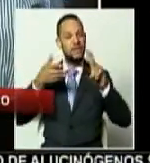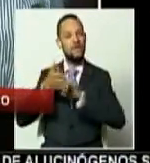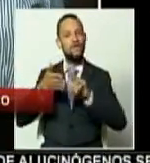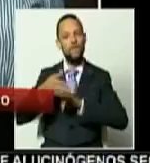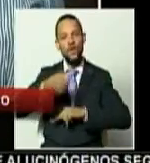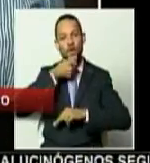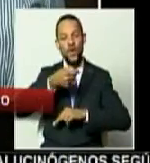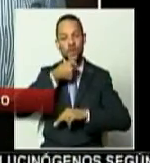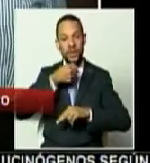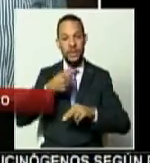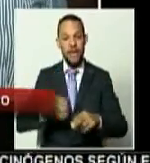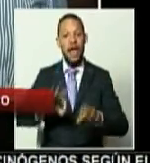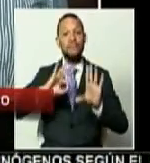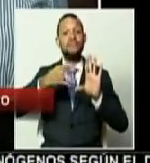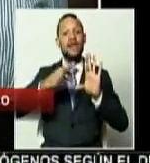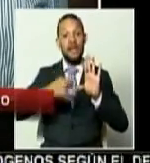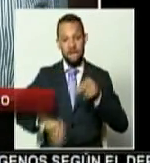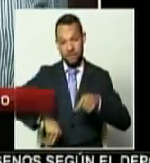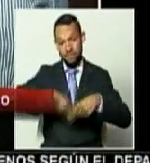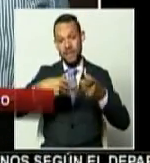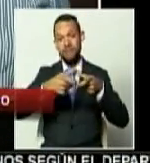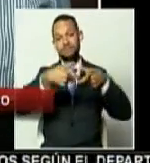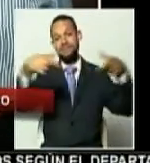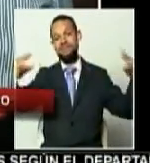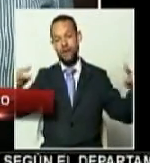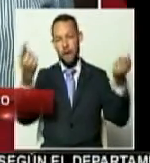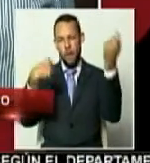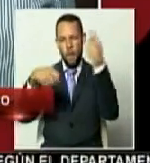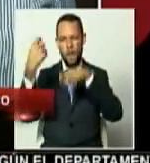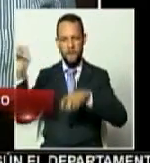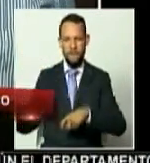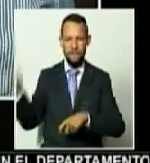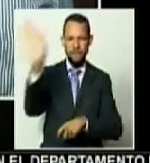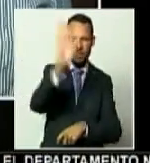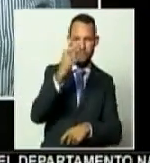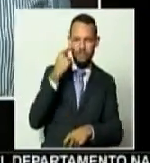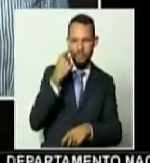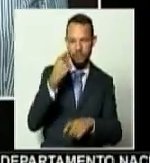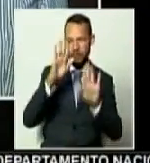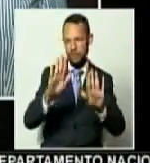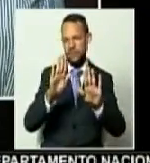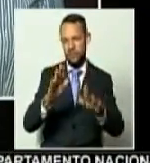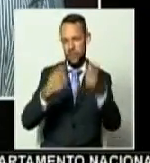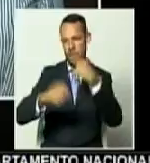del canal regional Telecafé. Esto y mucho más después de nuestra primera pausa comercial. Ya regresamos.